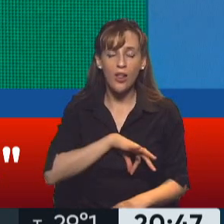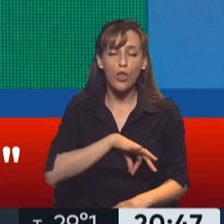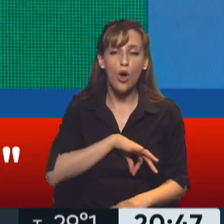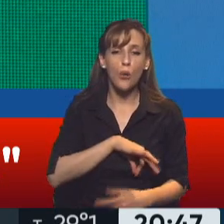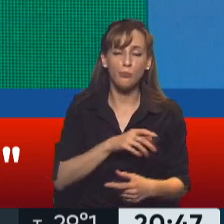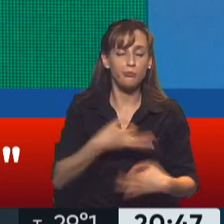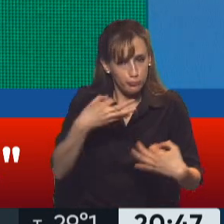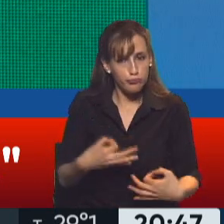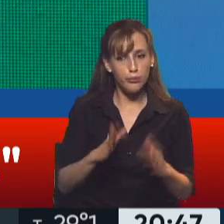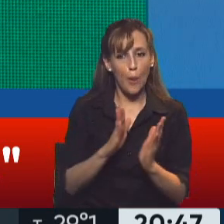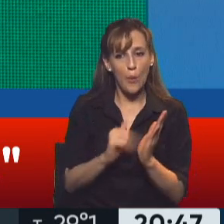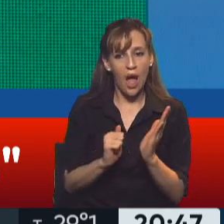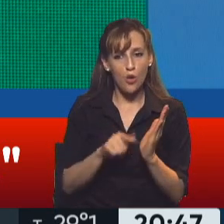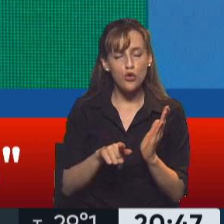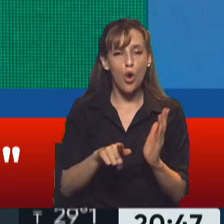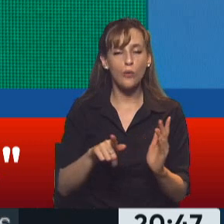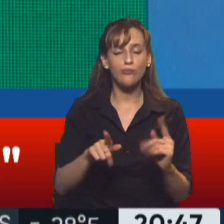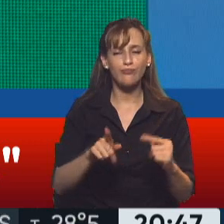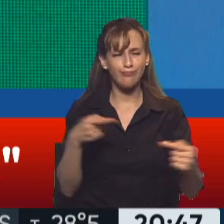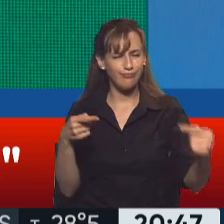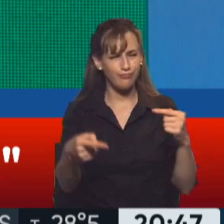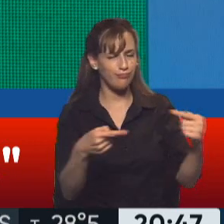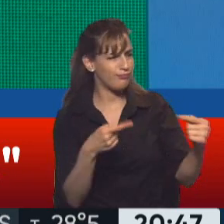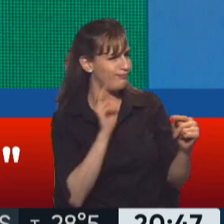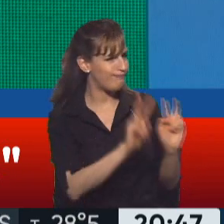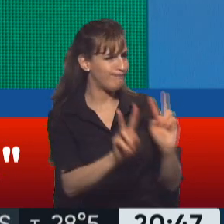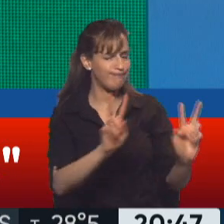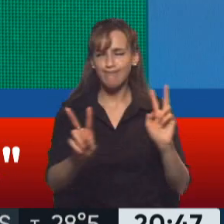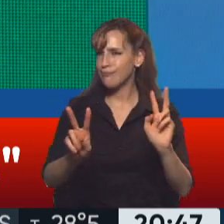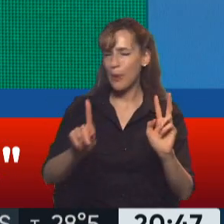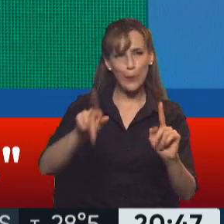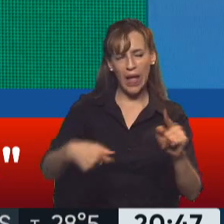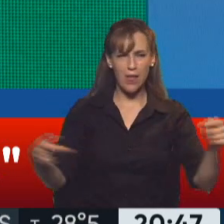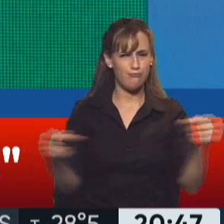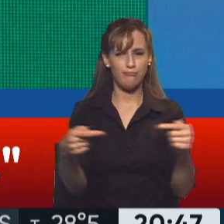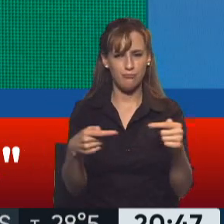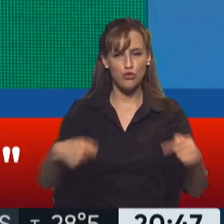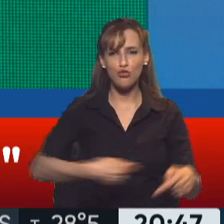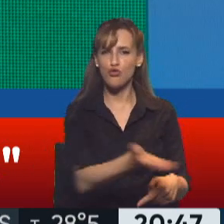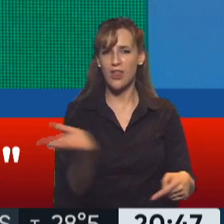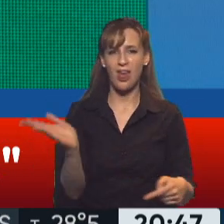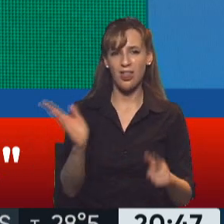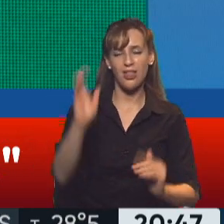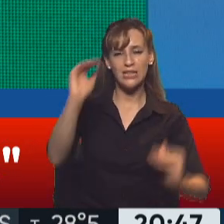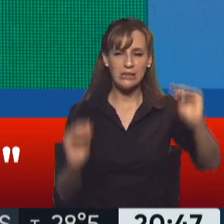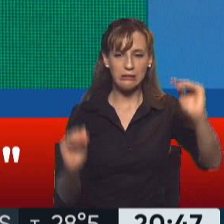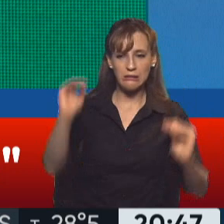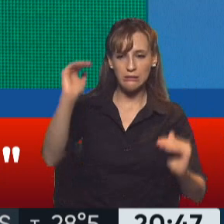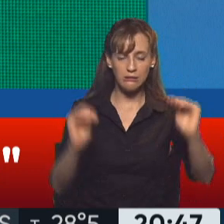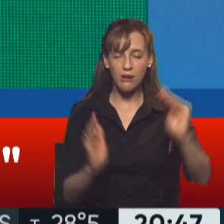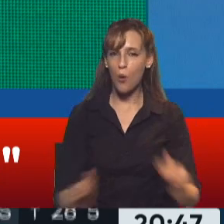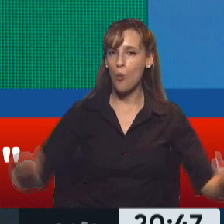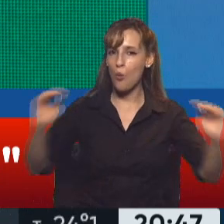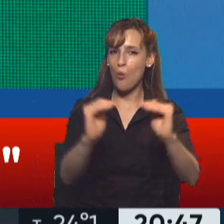un salario en blanco, un salario registrado, digamos, ahí ese tipo de diferencias se vuelven odiosas en un escenario en el cual no hay un proyecto colectivo